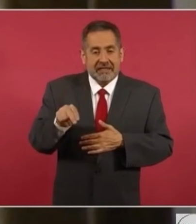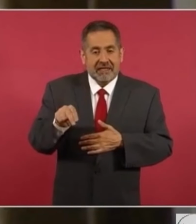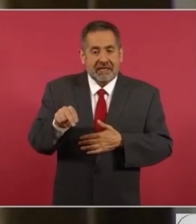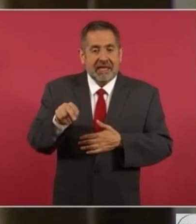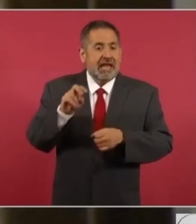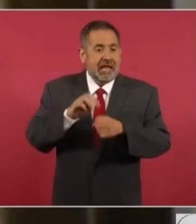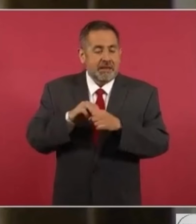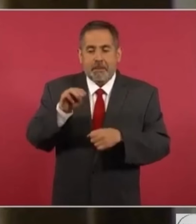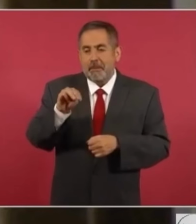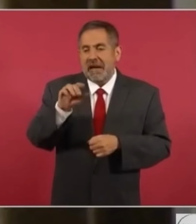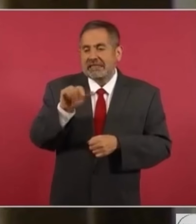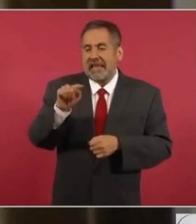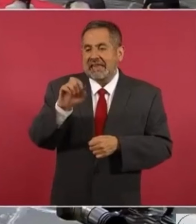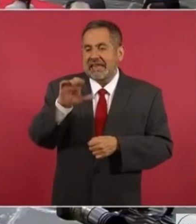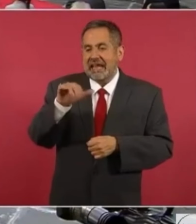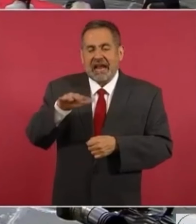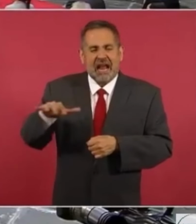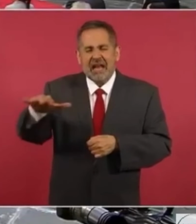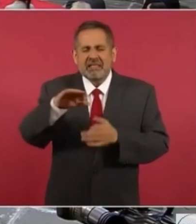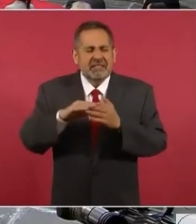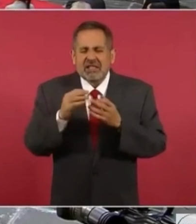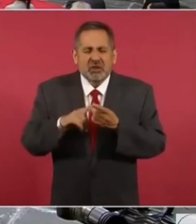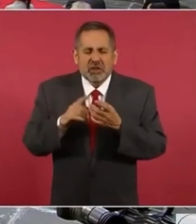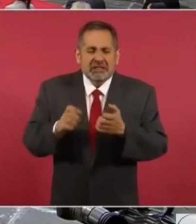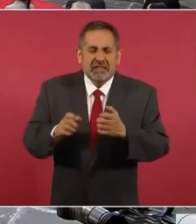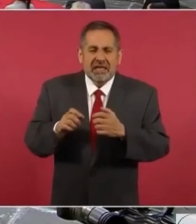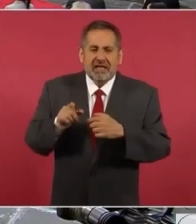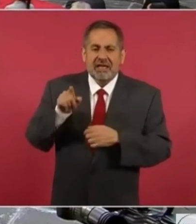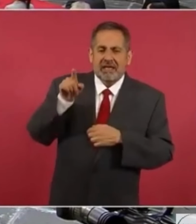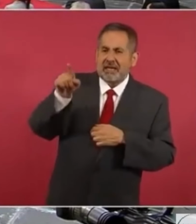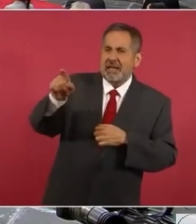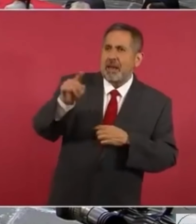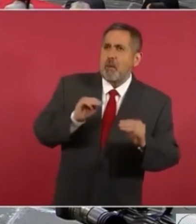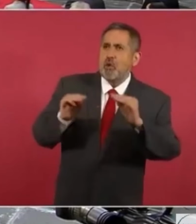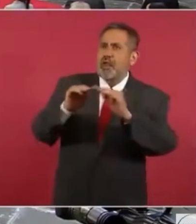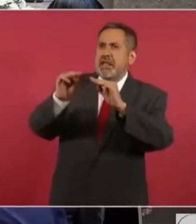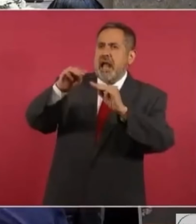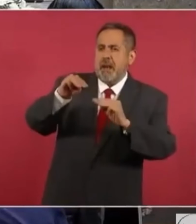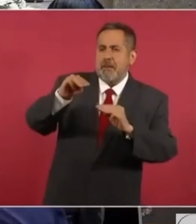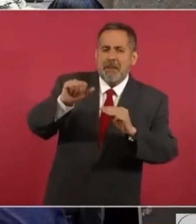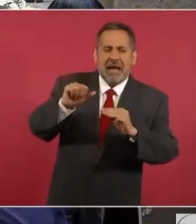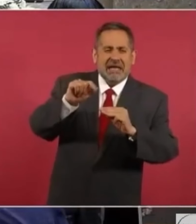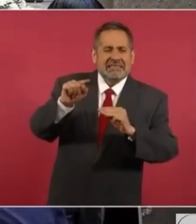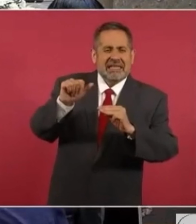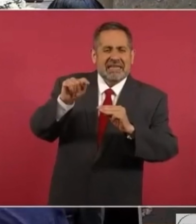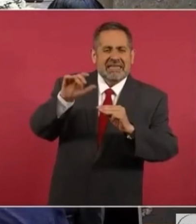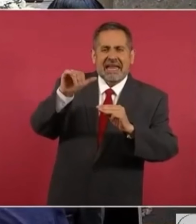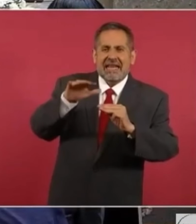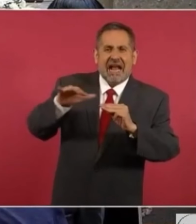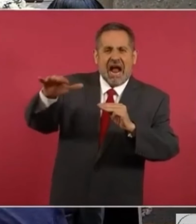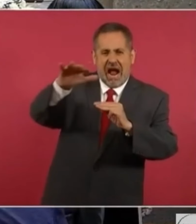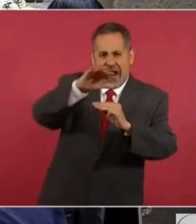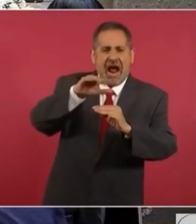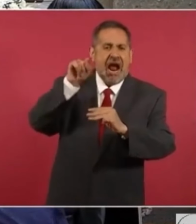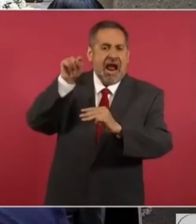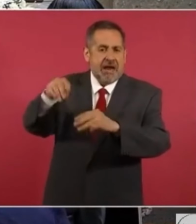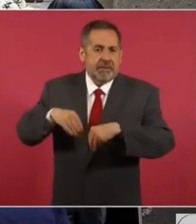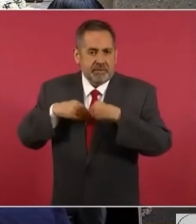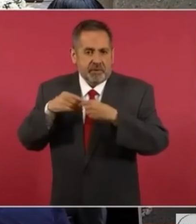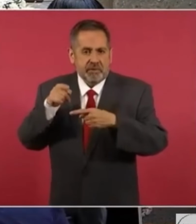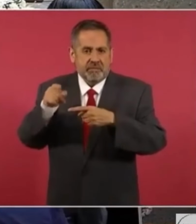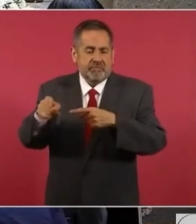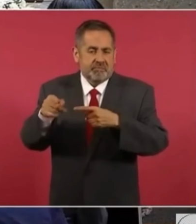Mazateca. Esto es en lo alto de la Sierra Mazateca, que desde luego la región tiene distintas zonas. Hay